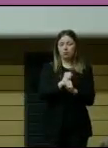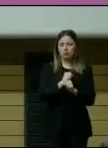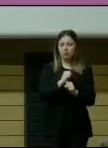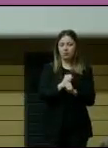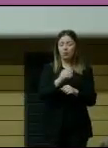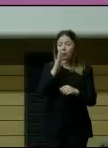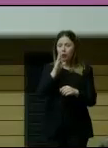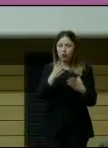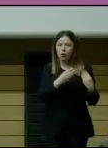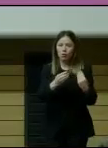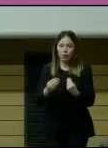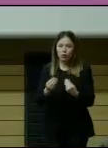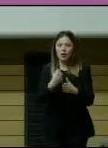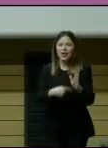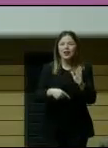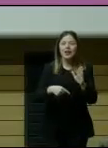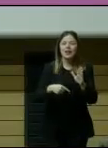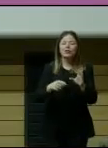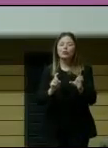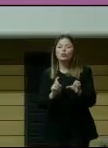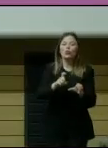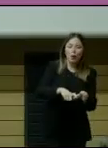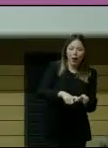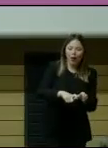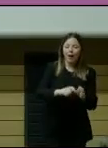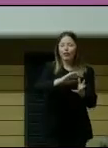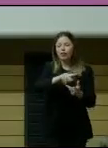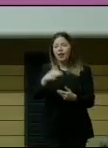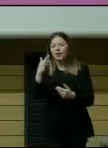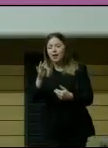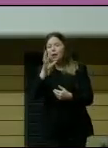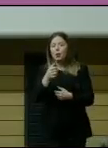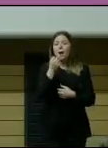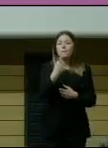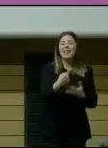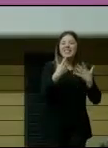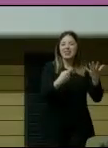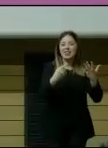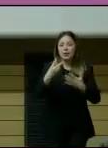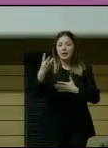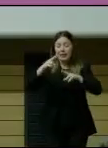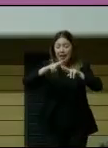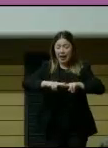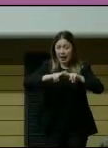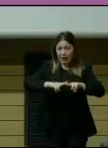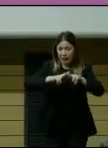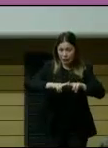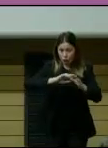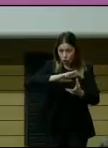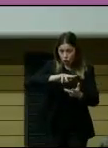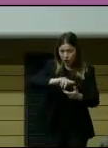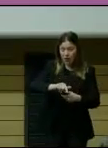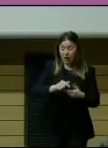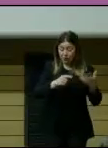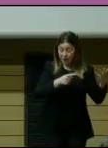muchos se apuntaron al carro del fentanilo, porque de las 1.623 noticias que analizamos,